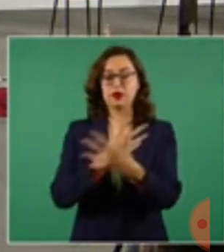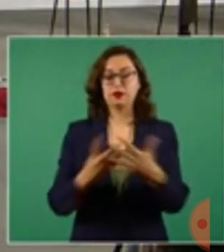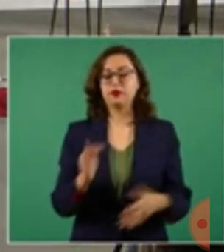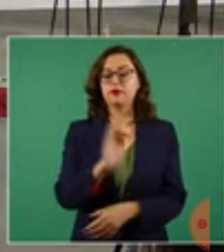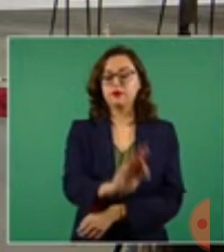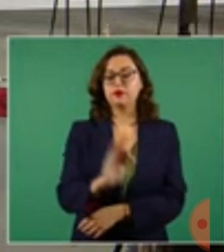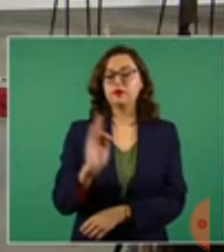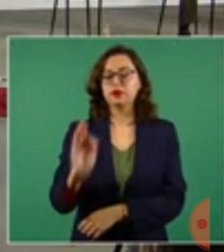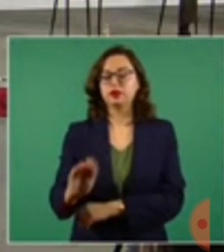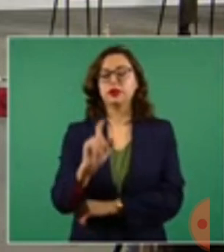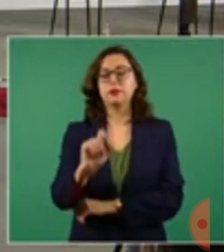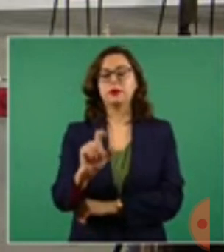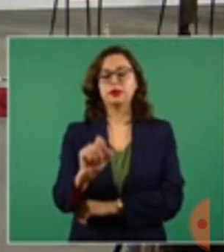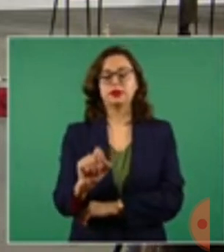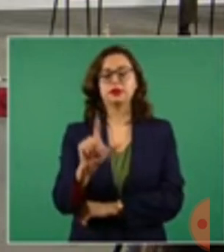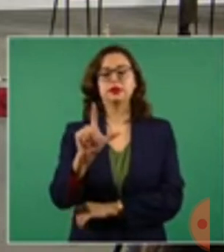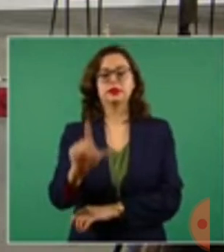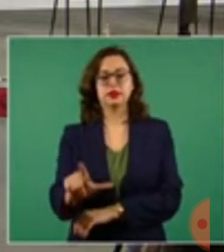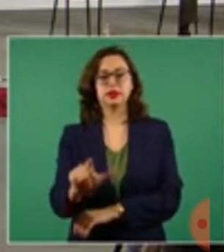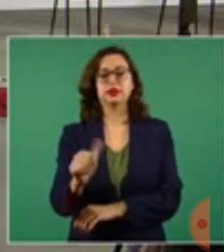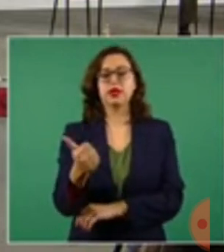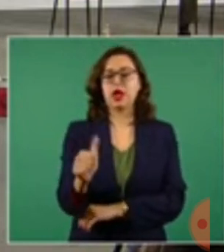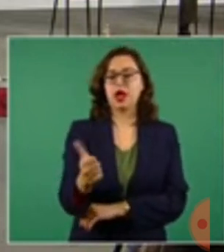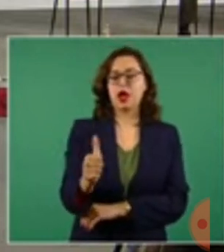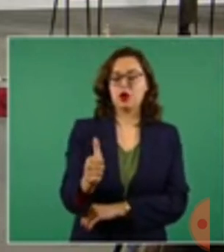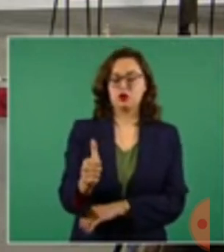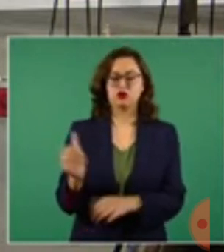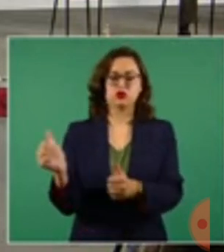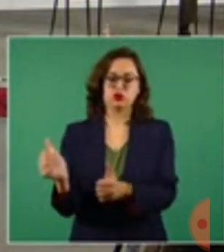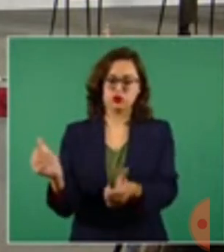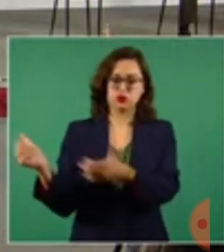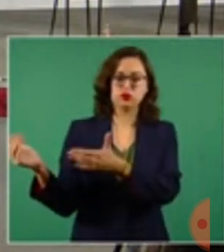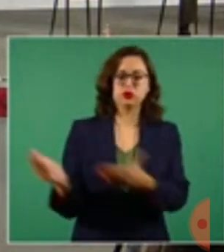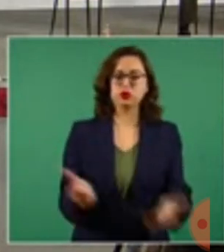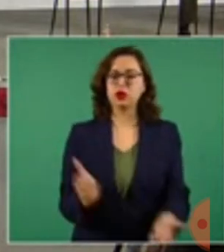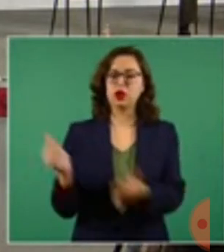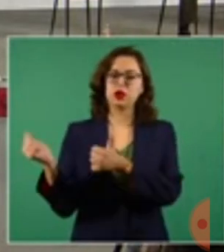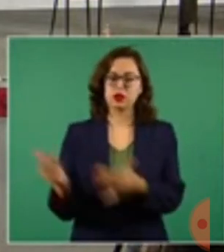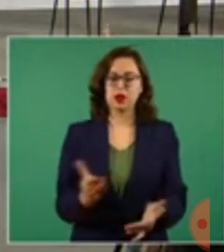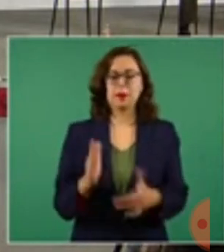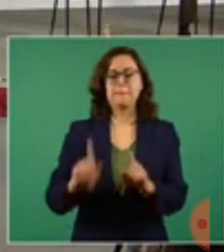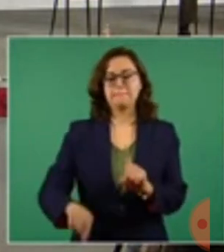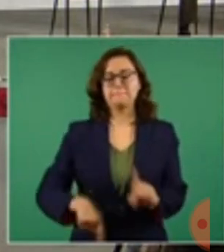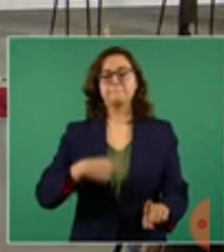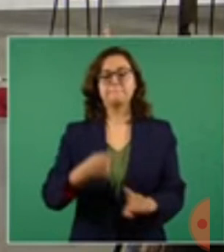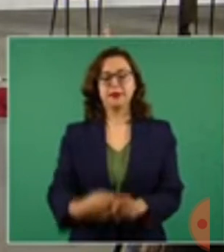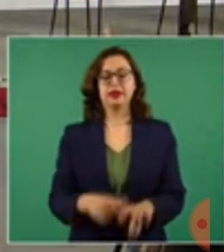el 27 de agosto, por eso tiene dos colores, en que se estima llegarán otros